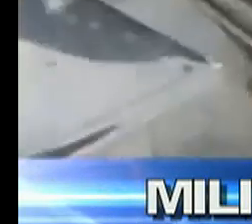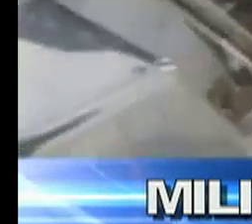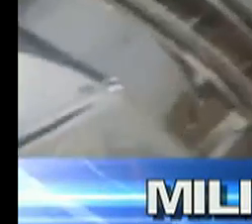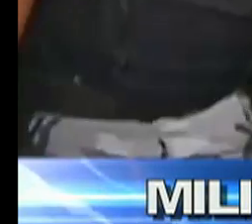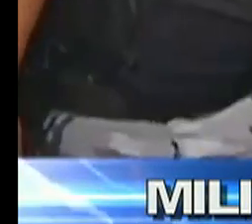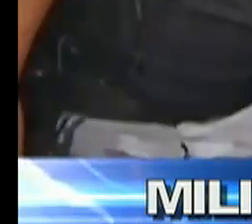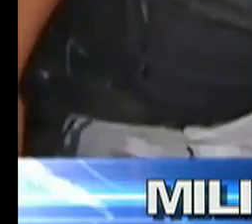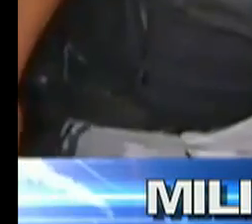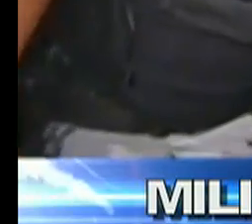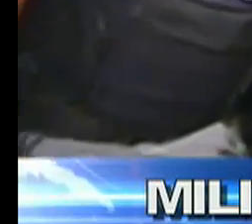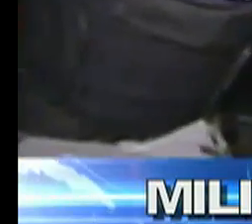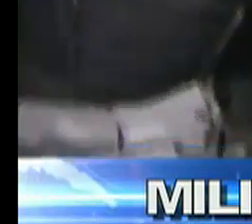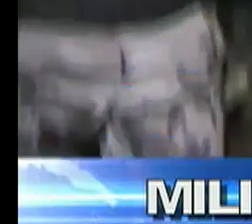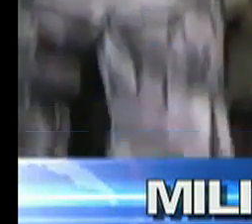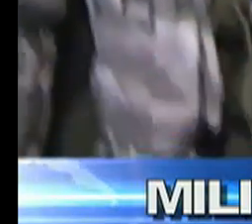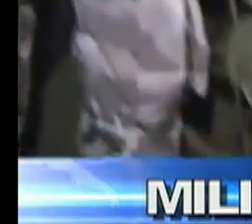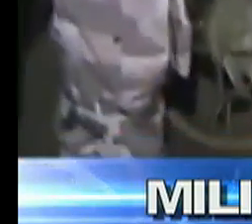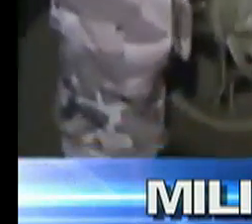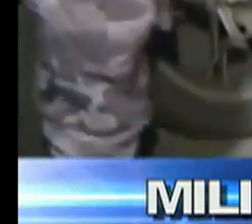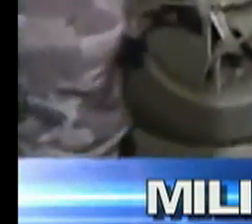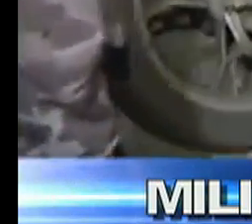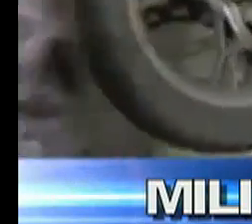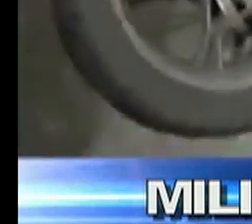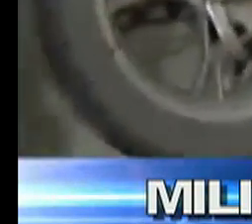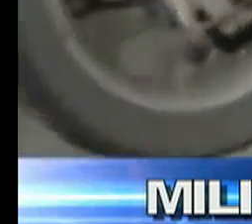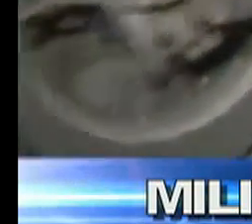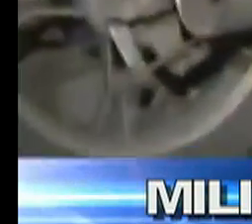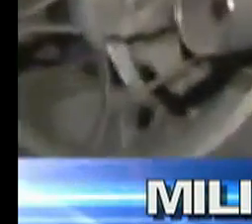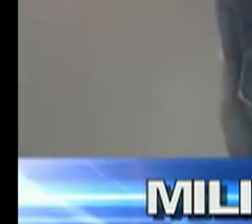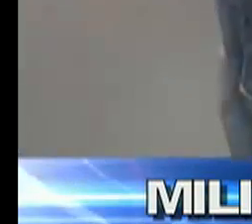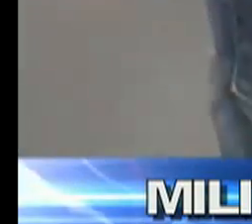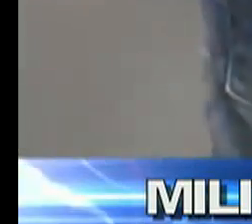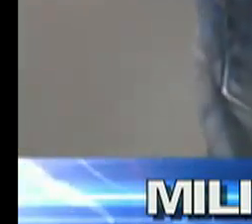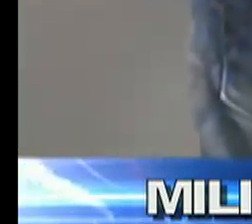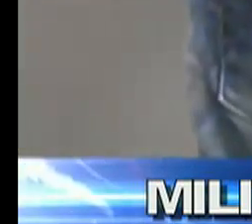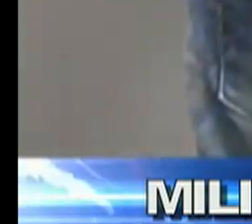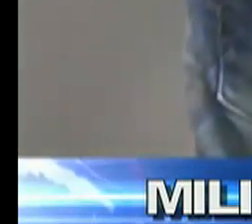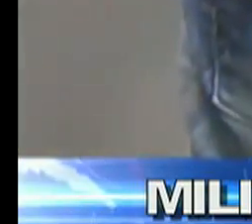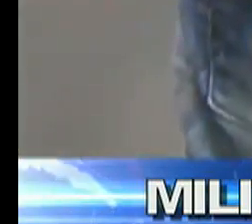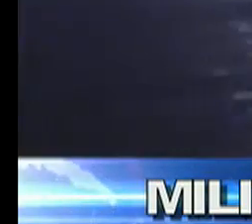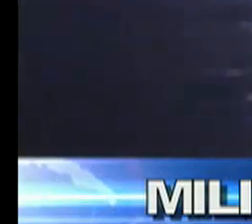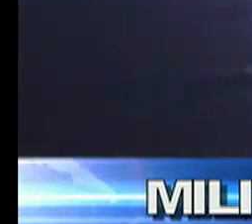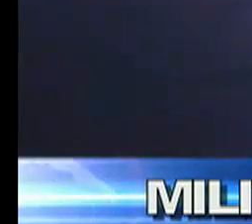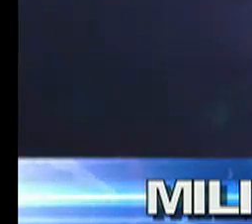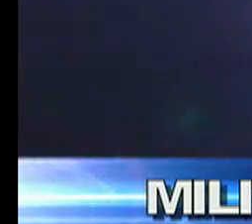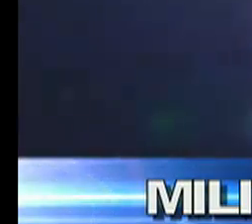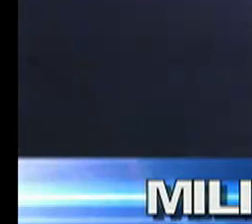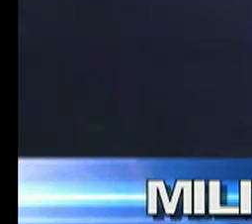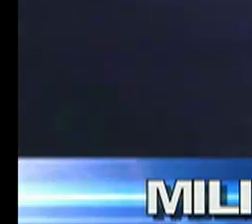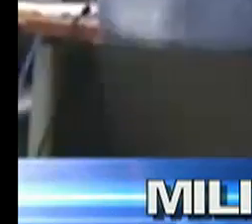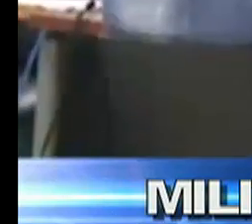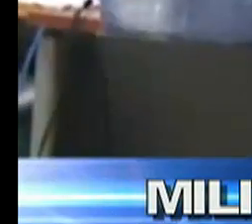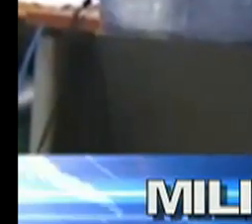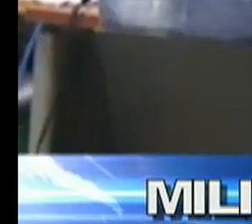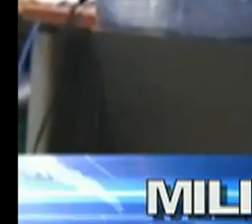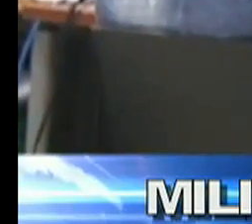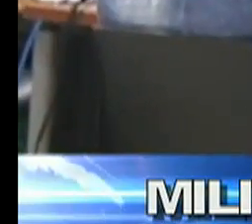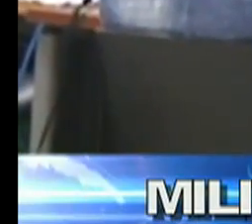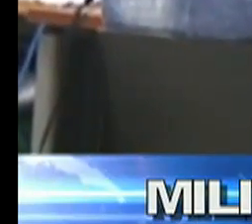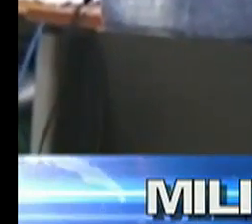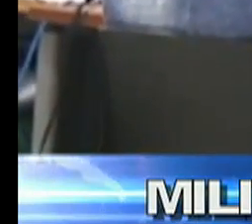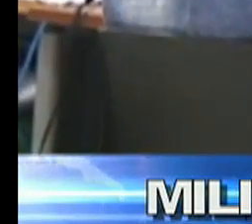lo anunciaron los ministros de Defensa y del Interior durante el Consejo Sectorial